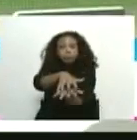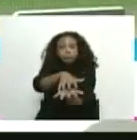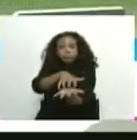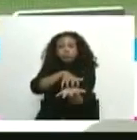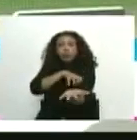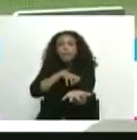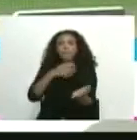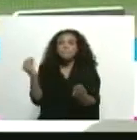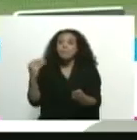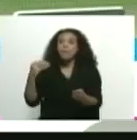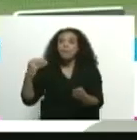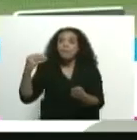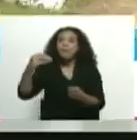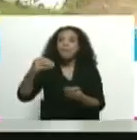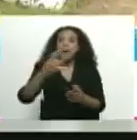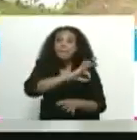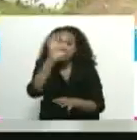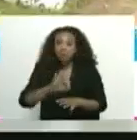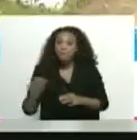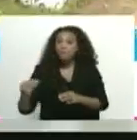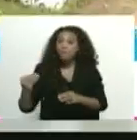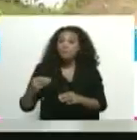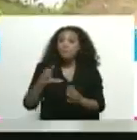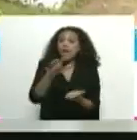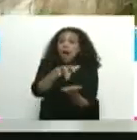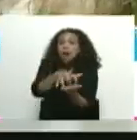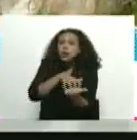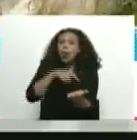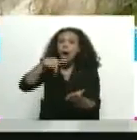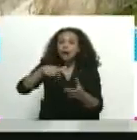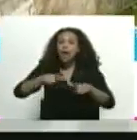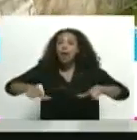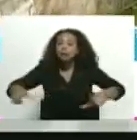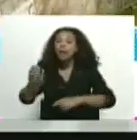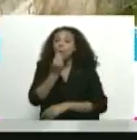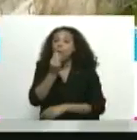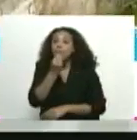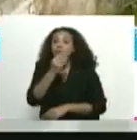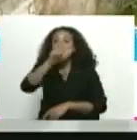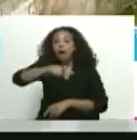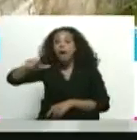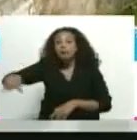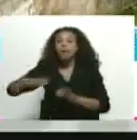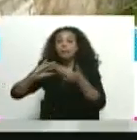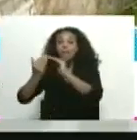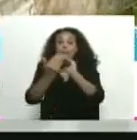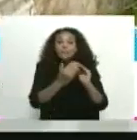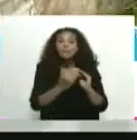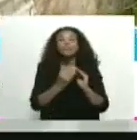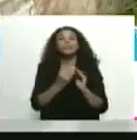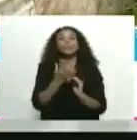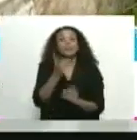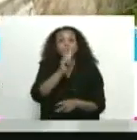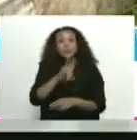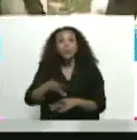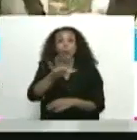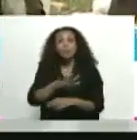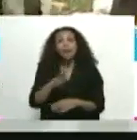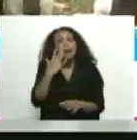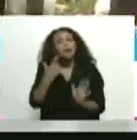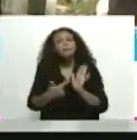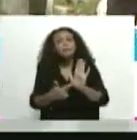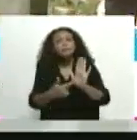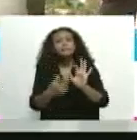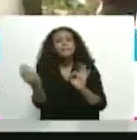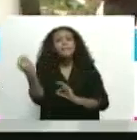va creciendo. Así es, presidente. Fíjese. El arroz que llega a la mesa del venezolano. Fíjese algo importante, que creo que es lo que hay que resaltar